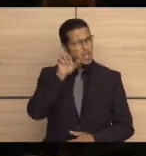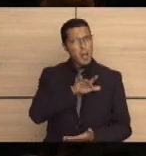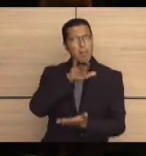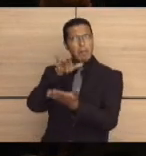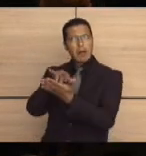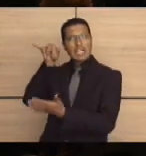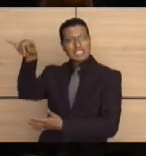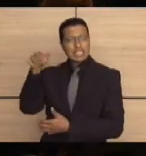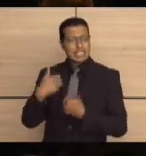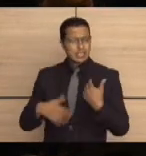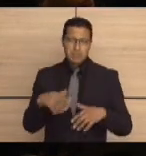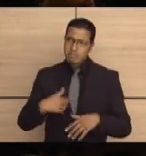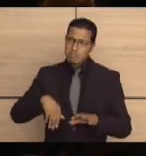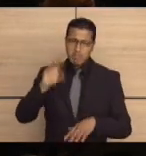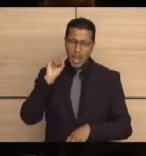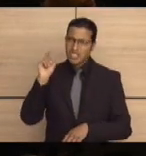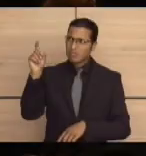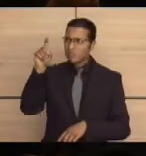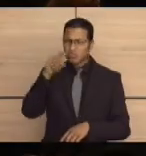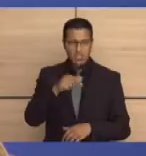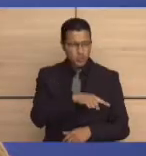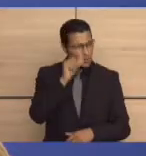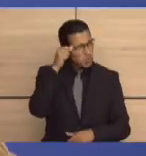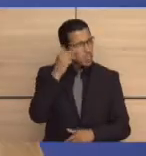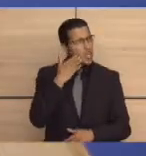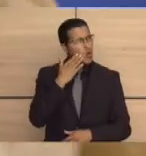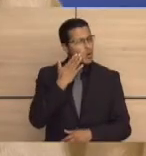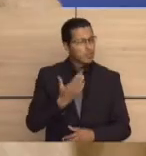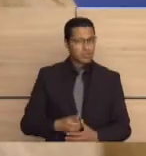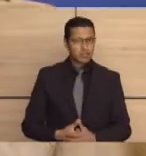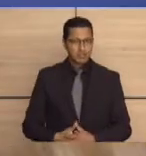¿La qué? La gira que más recuerda.